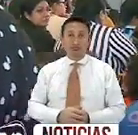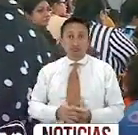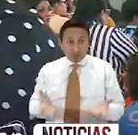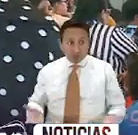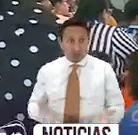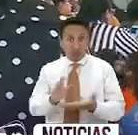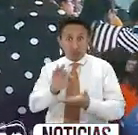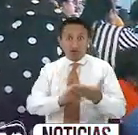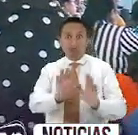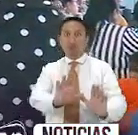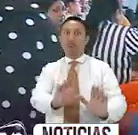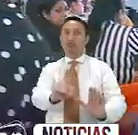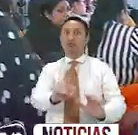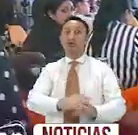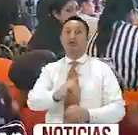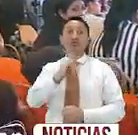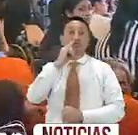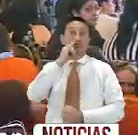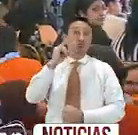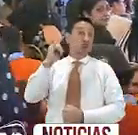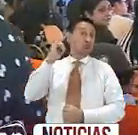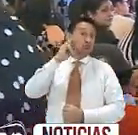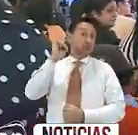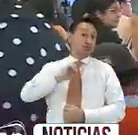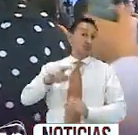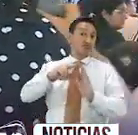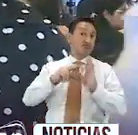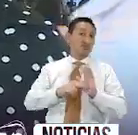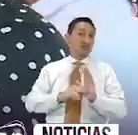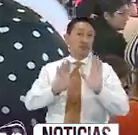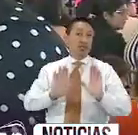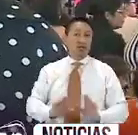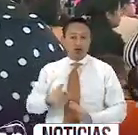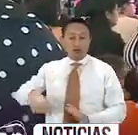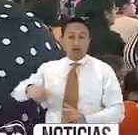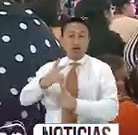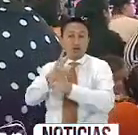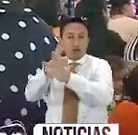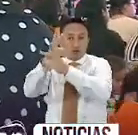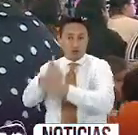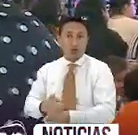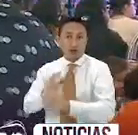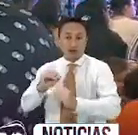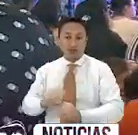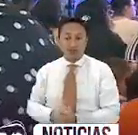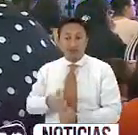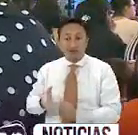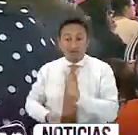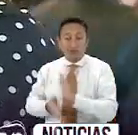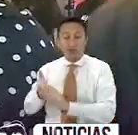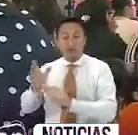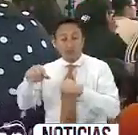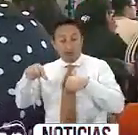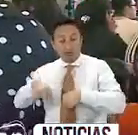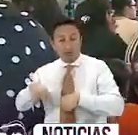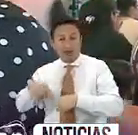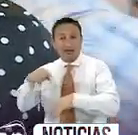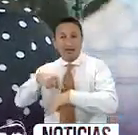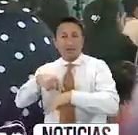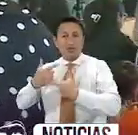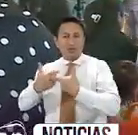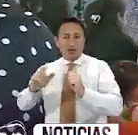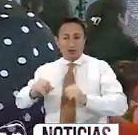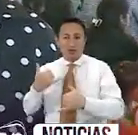bajo ningún concepto. Los niños y las niñas, conforme establece la norma, son sujetos de protección y deberían estar haciendo uso de su tiempo